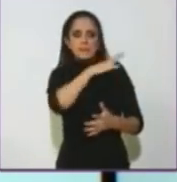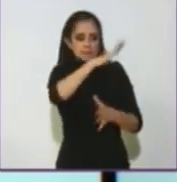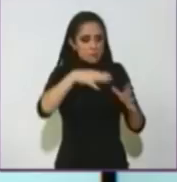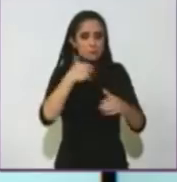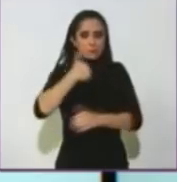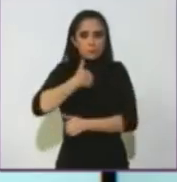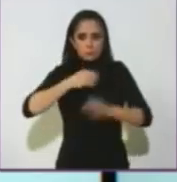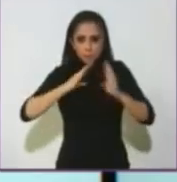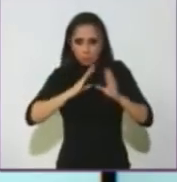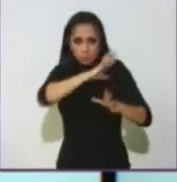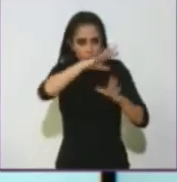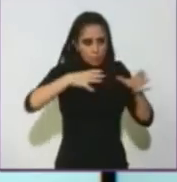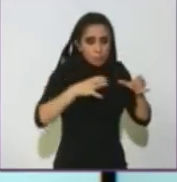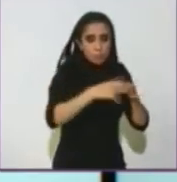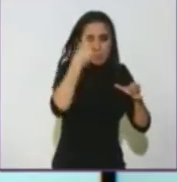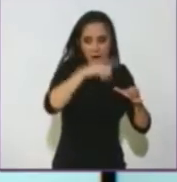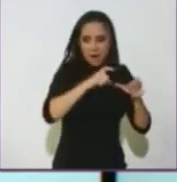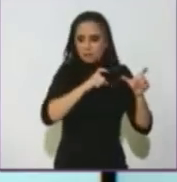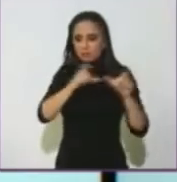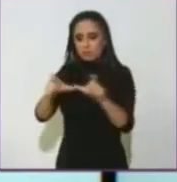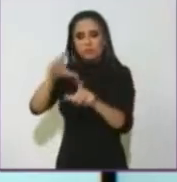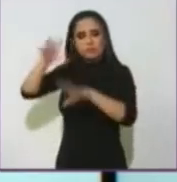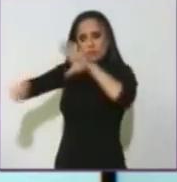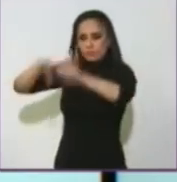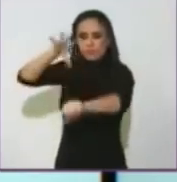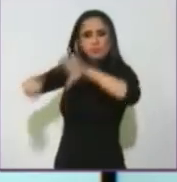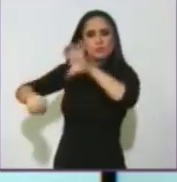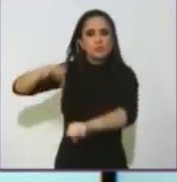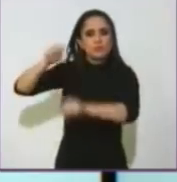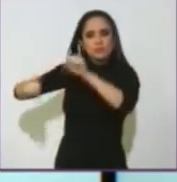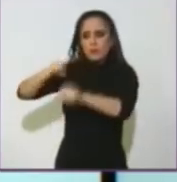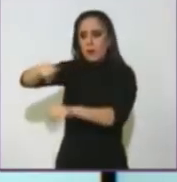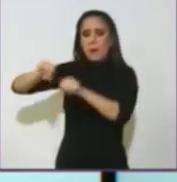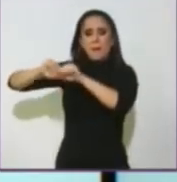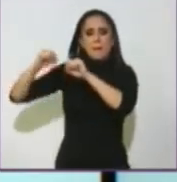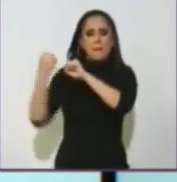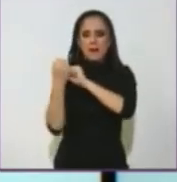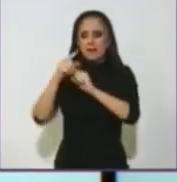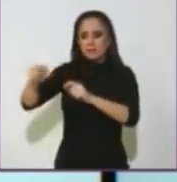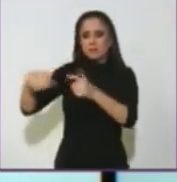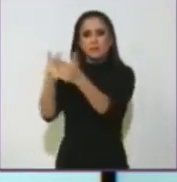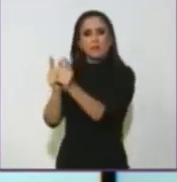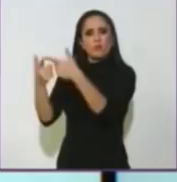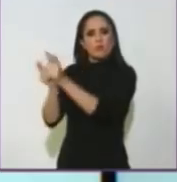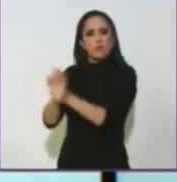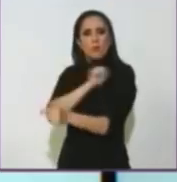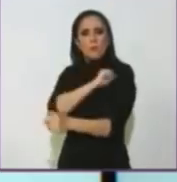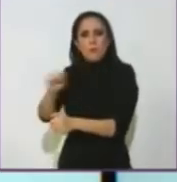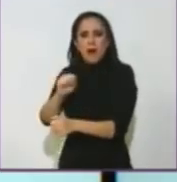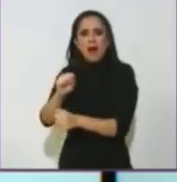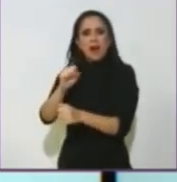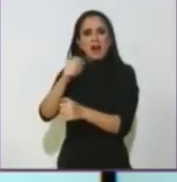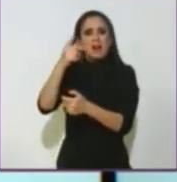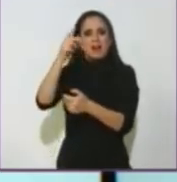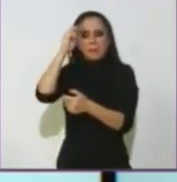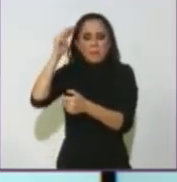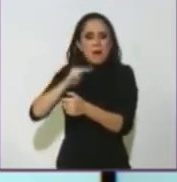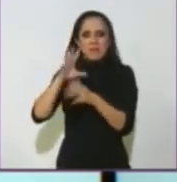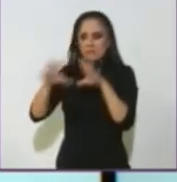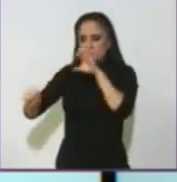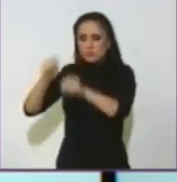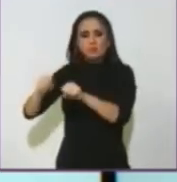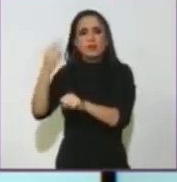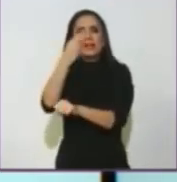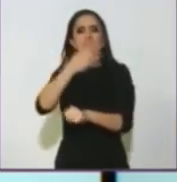narcotraficantes urge desarticular sus bandas urge reducir a cero su violencia y urge hacer